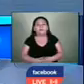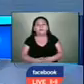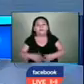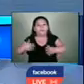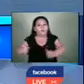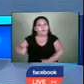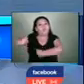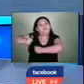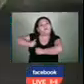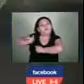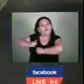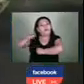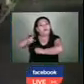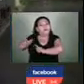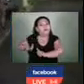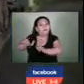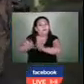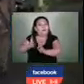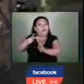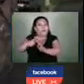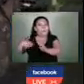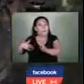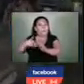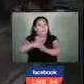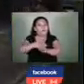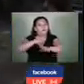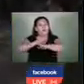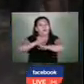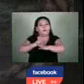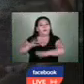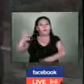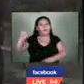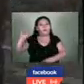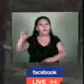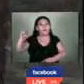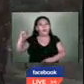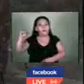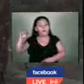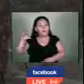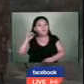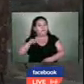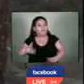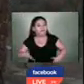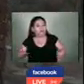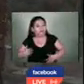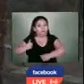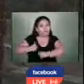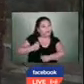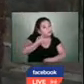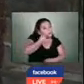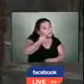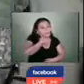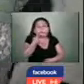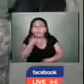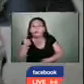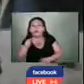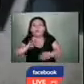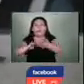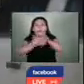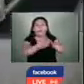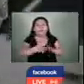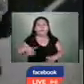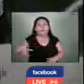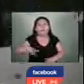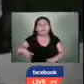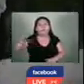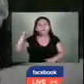Fuerza Armada, bajo el liderazgo del ministro de Defensa Francis Merino Monroy, desarrollaron patrullajes preventivos en diferentes colonias de Santa